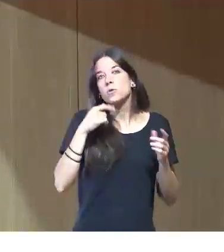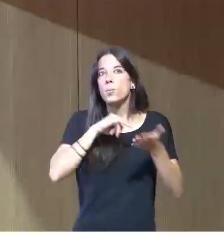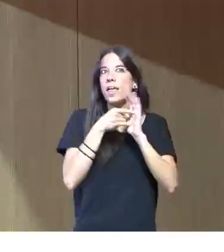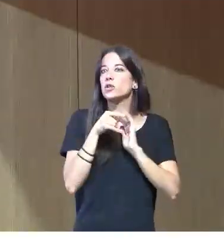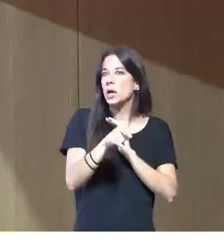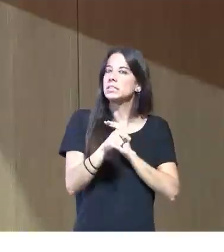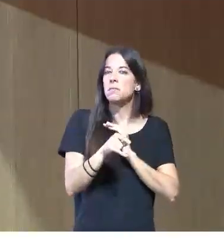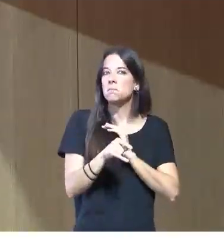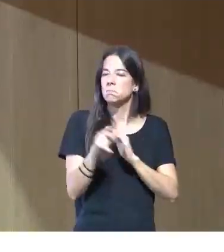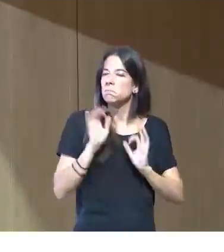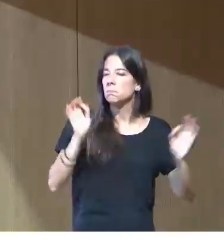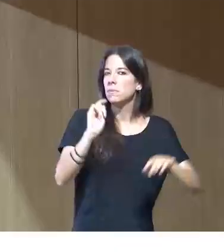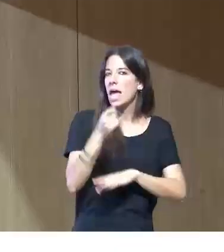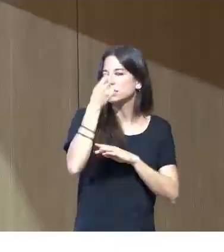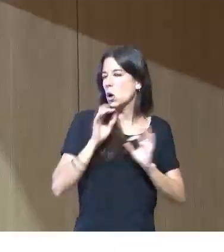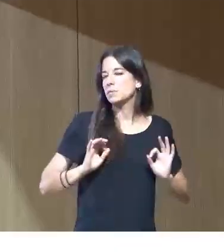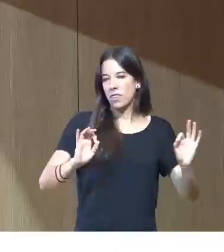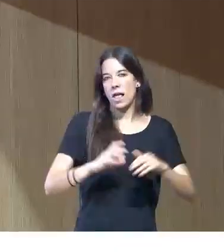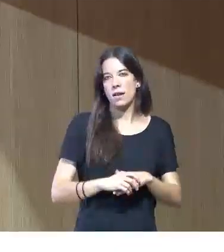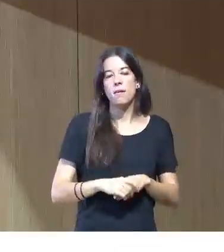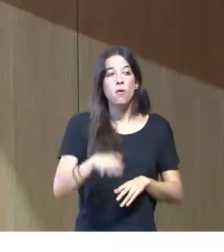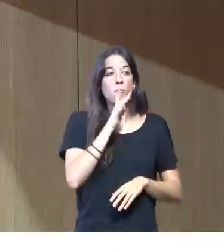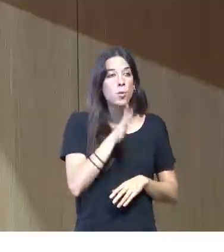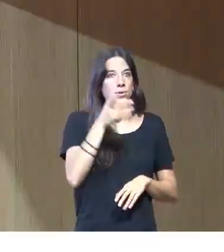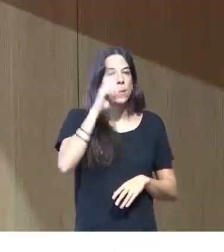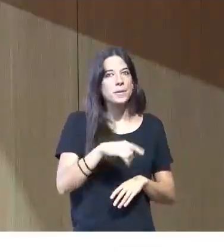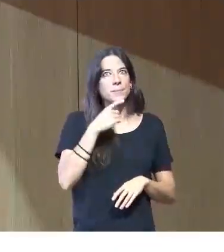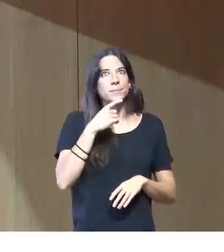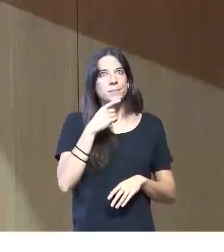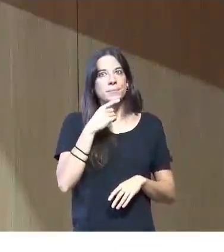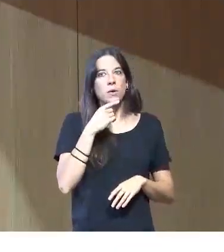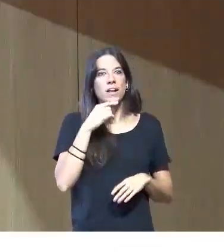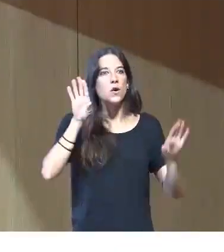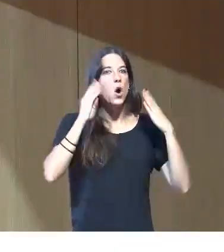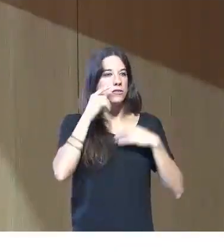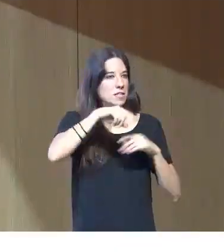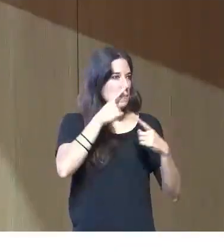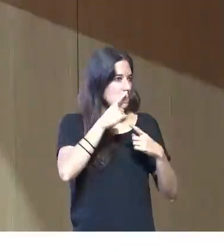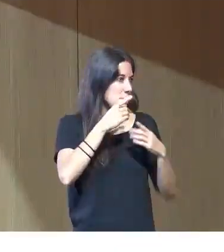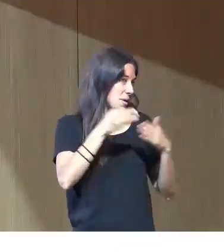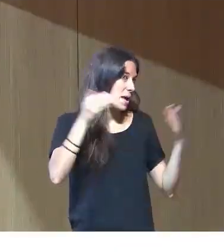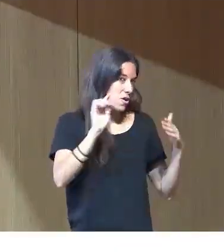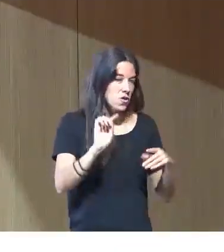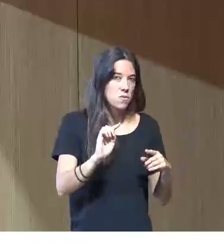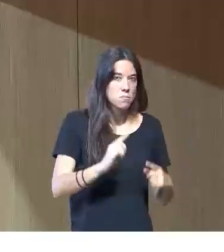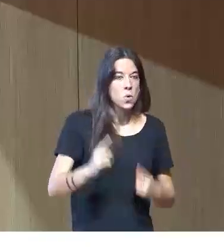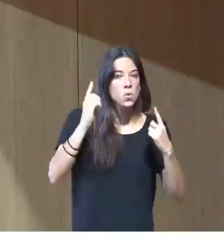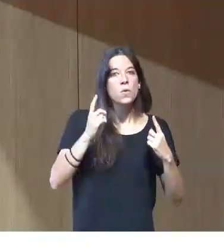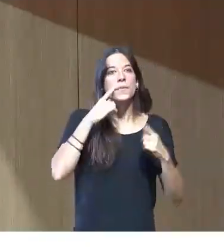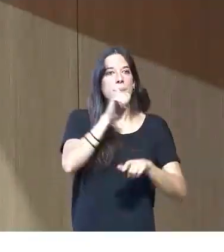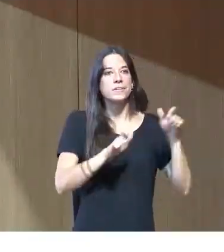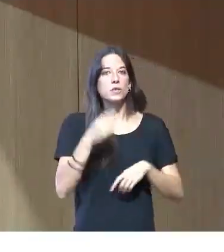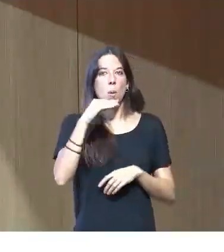ha sido especialmente exitoso sobre todo con este primer con este primer congreso de jóvenes con discapacidad